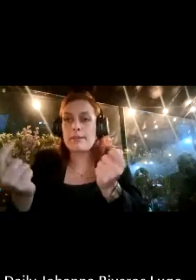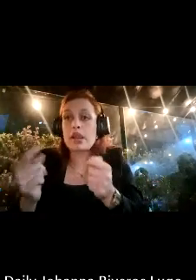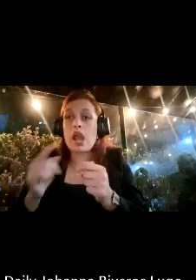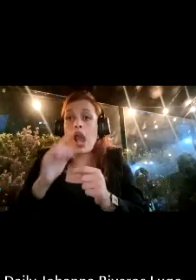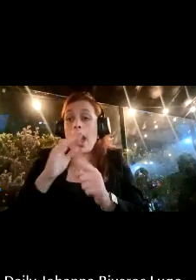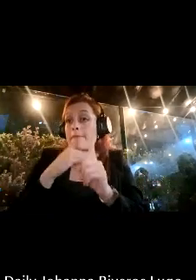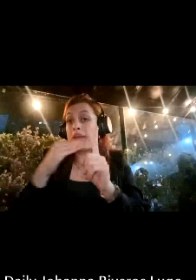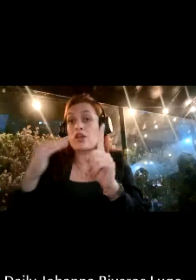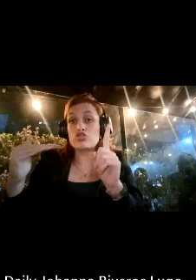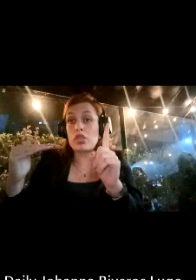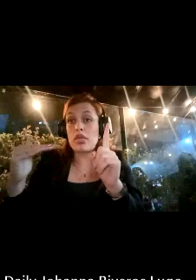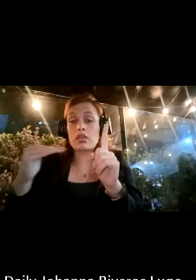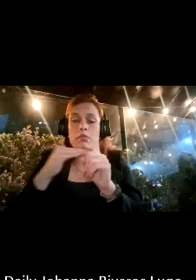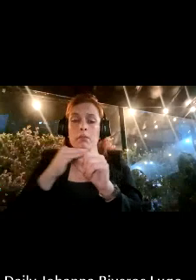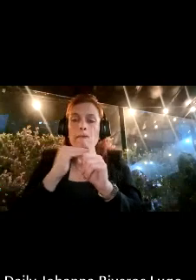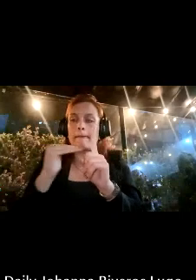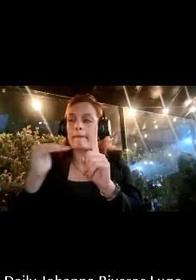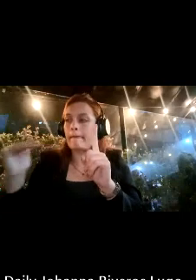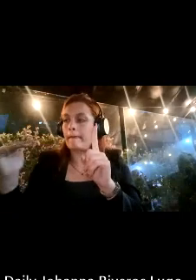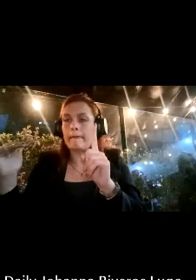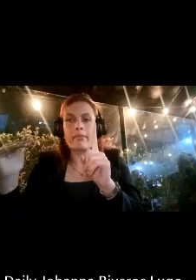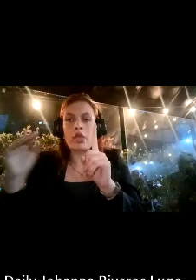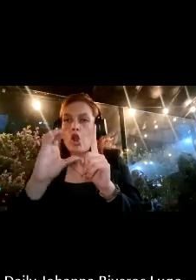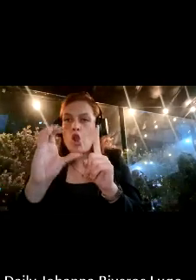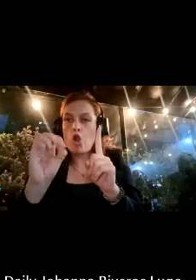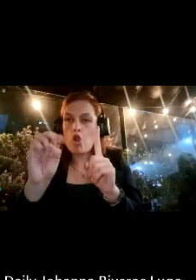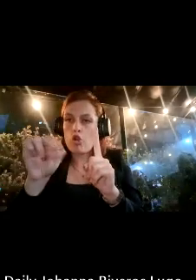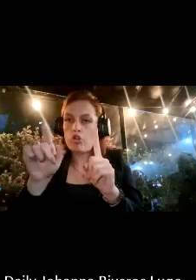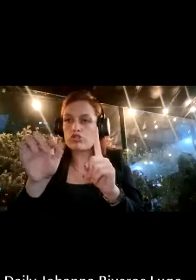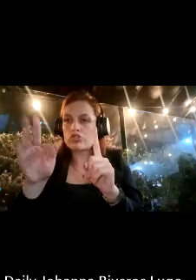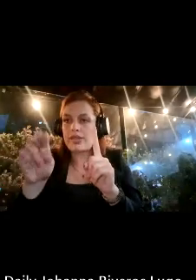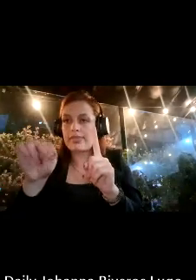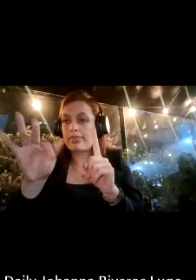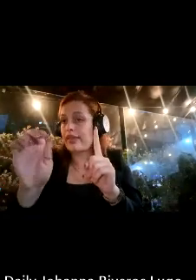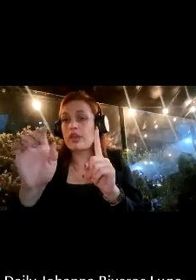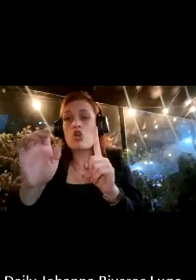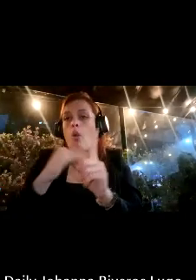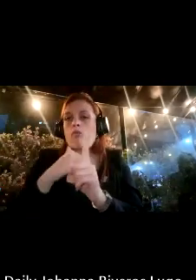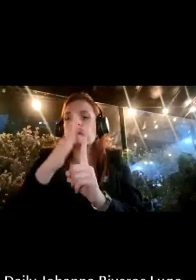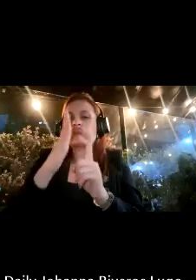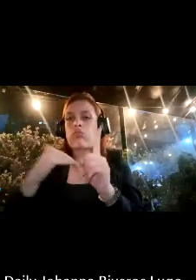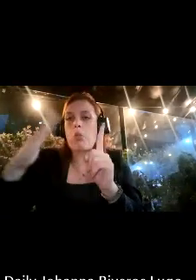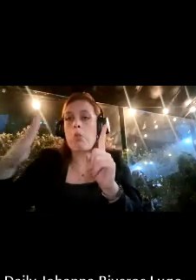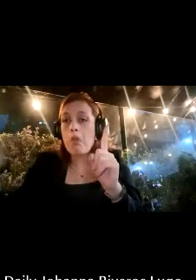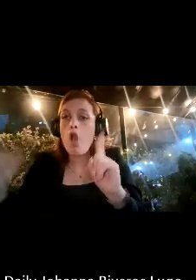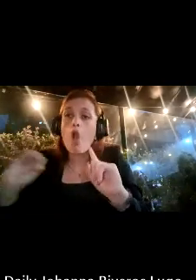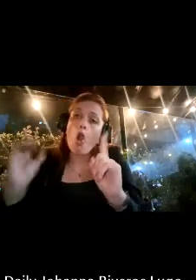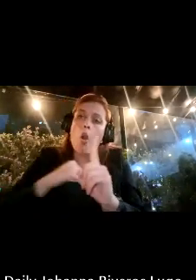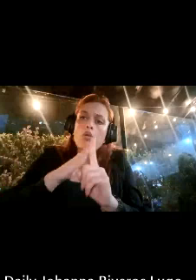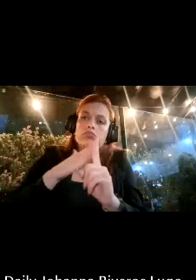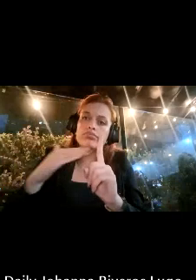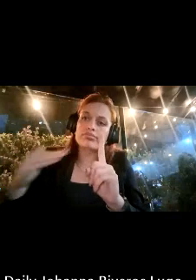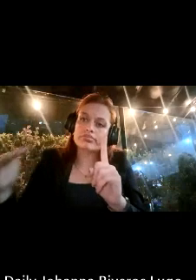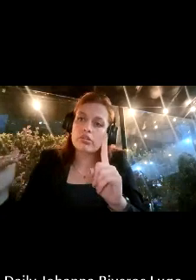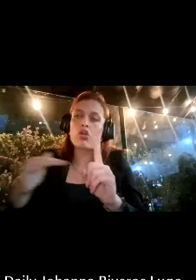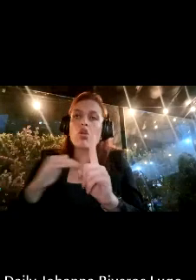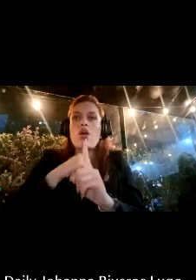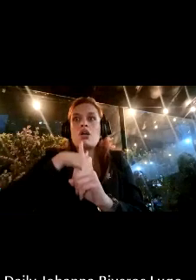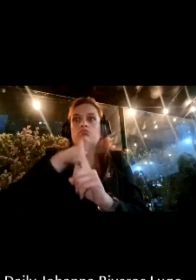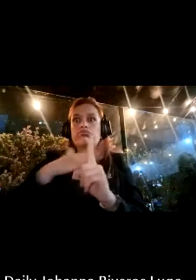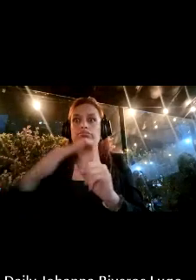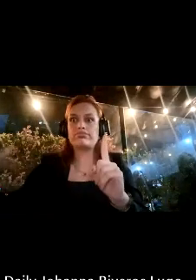que depende de algunas variables como son la temperatura, la altura y el medio por el